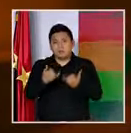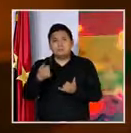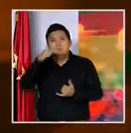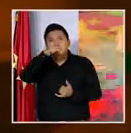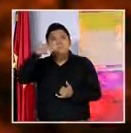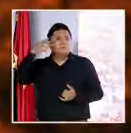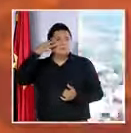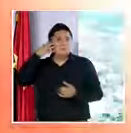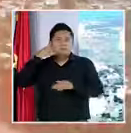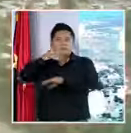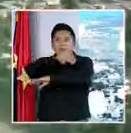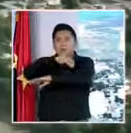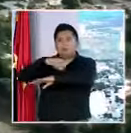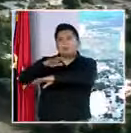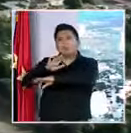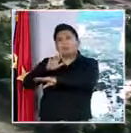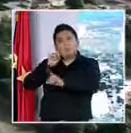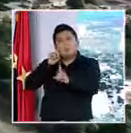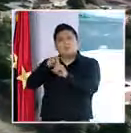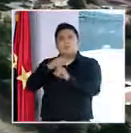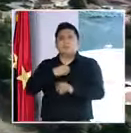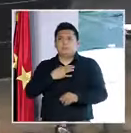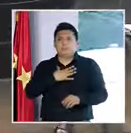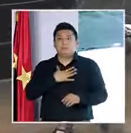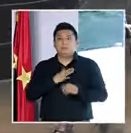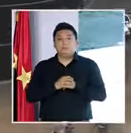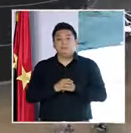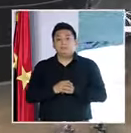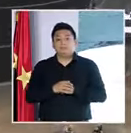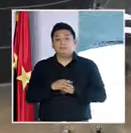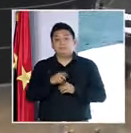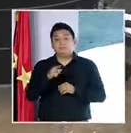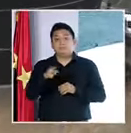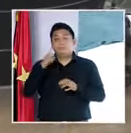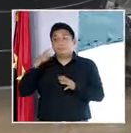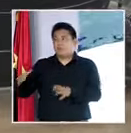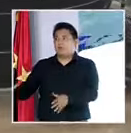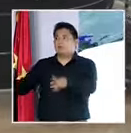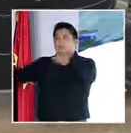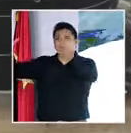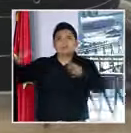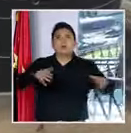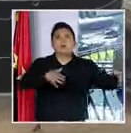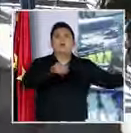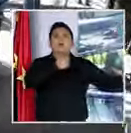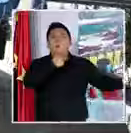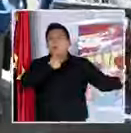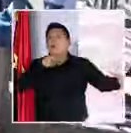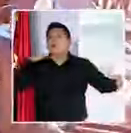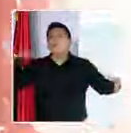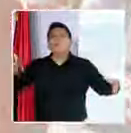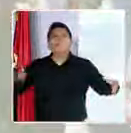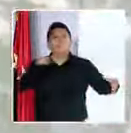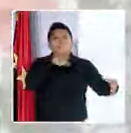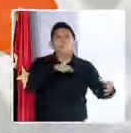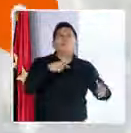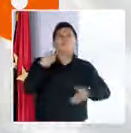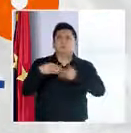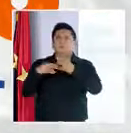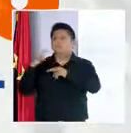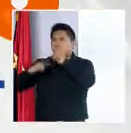de Santander una tierra de oportunidades. El acueducto metropolitano Francisco de Paula Santander registra un